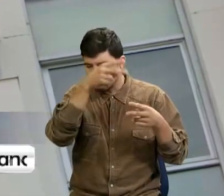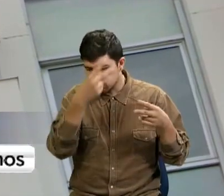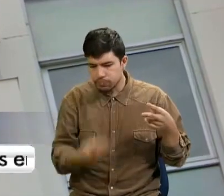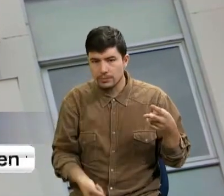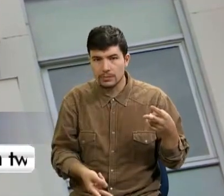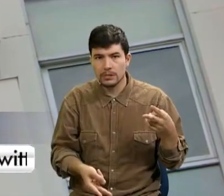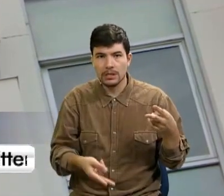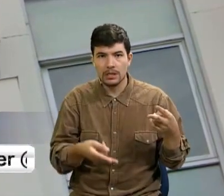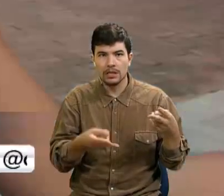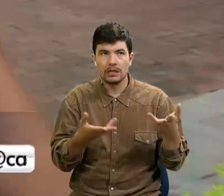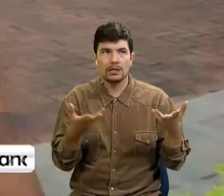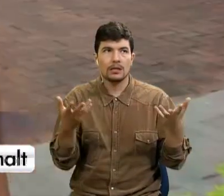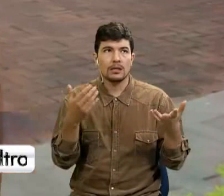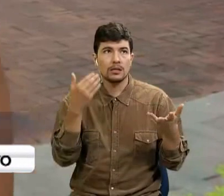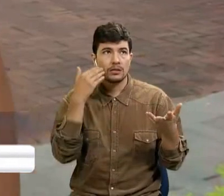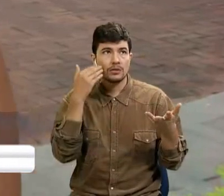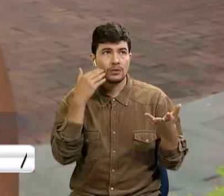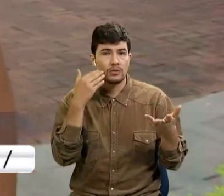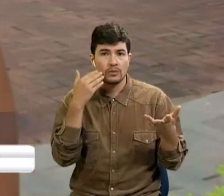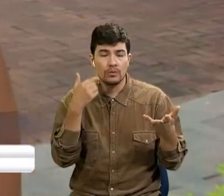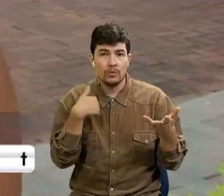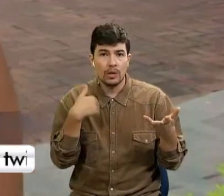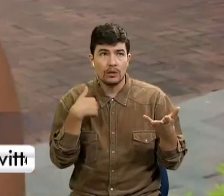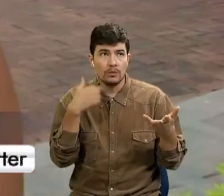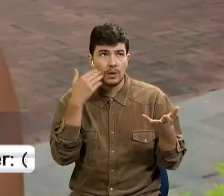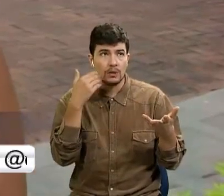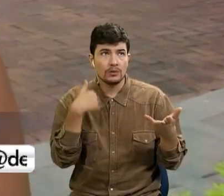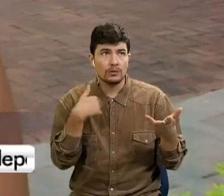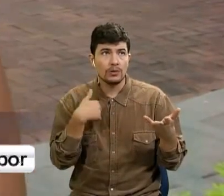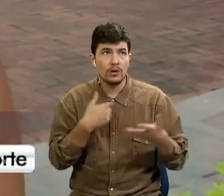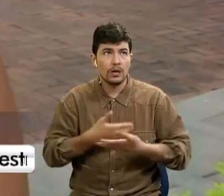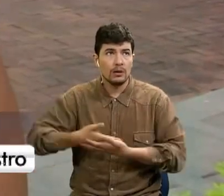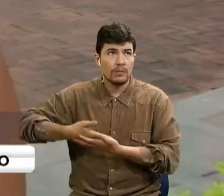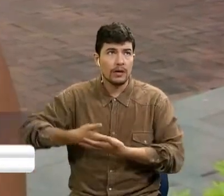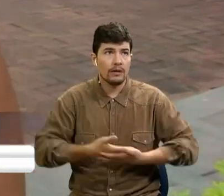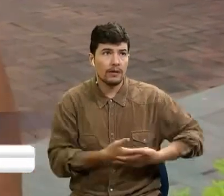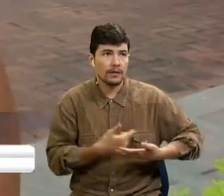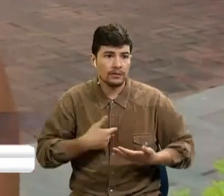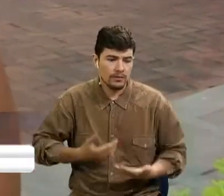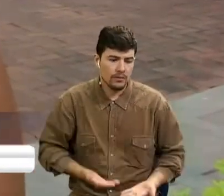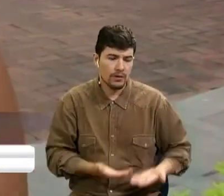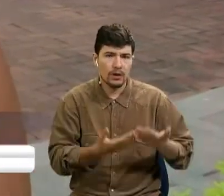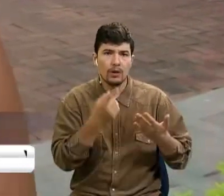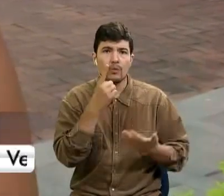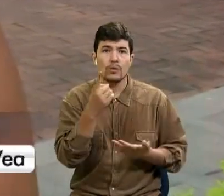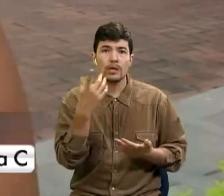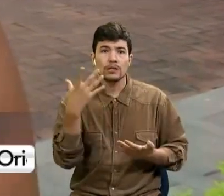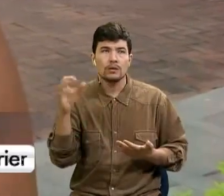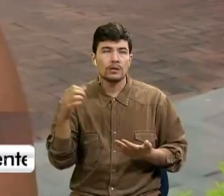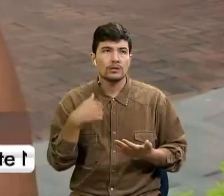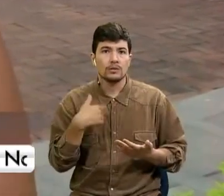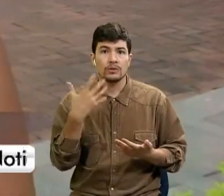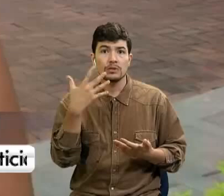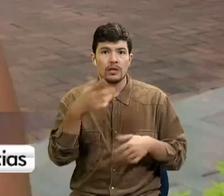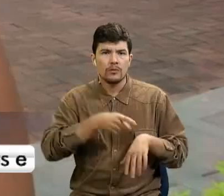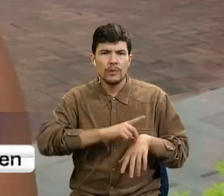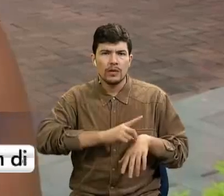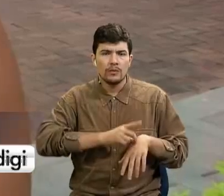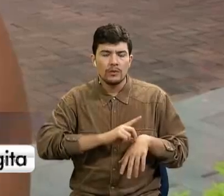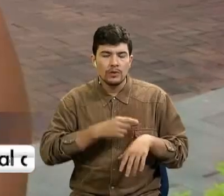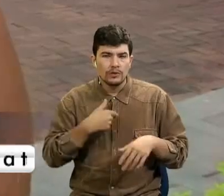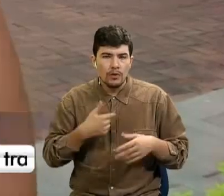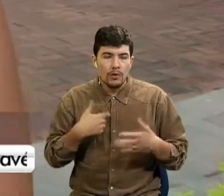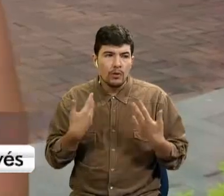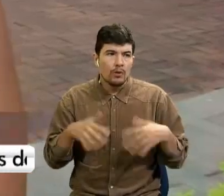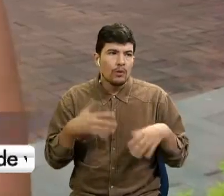piso imposible yo agarré ese bebé o sea para mí eso eso fue a la 1:50 y para mí esos 5 minutos se convirtieron en